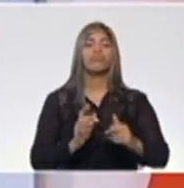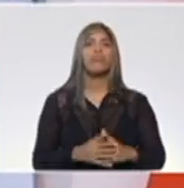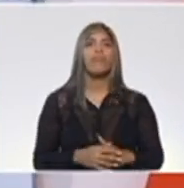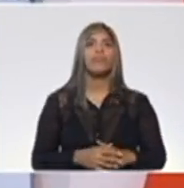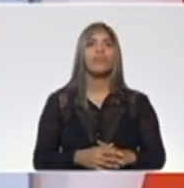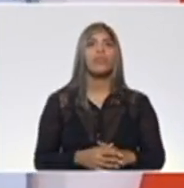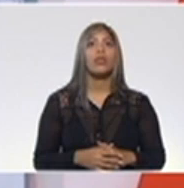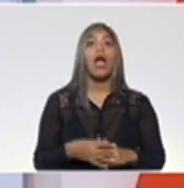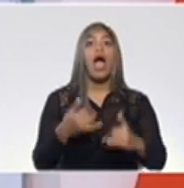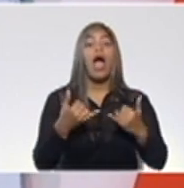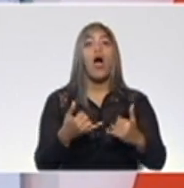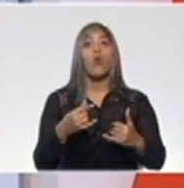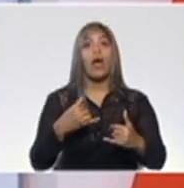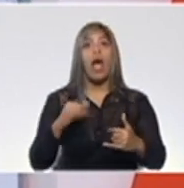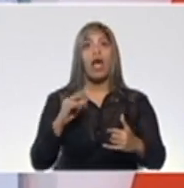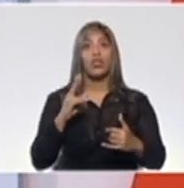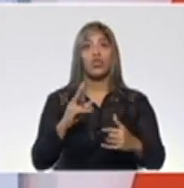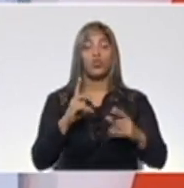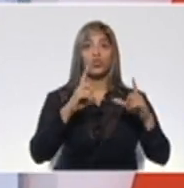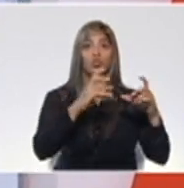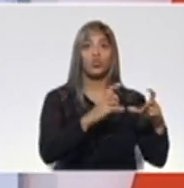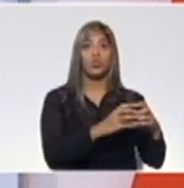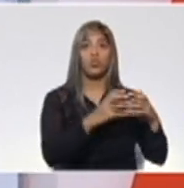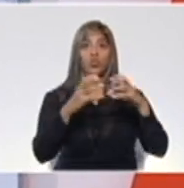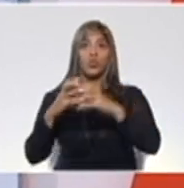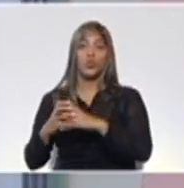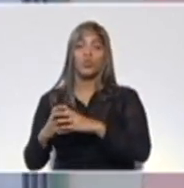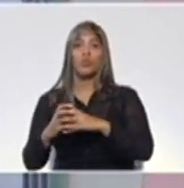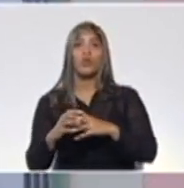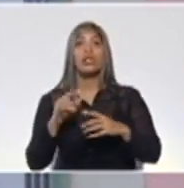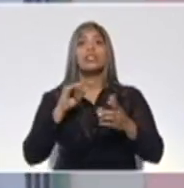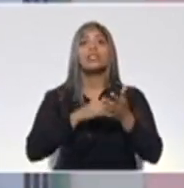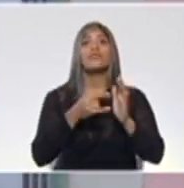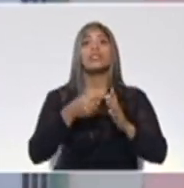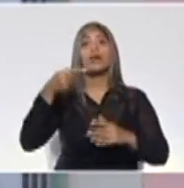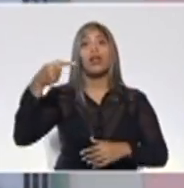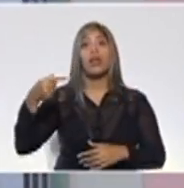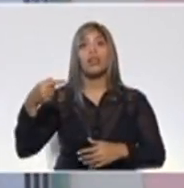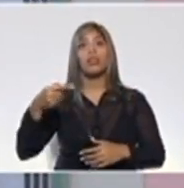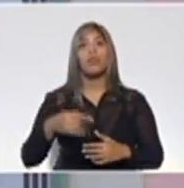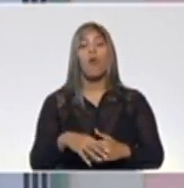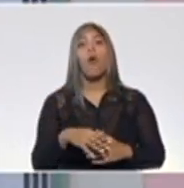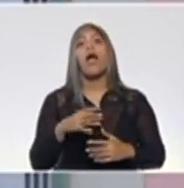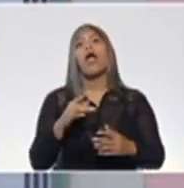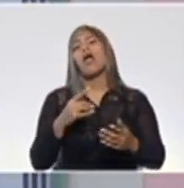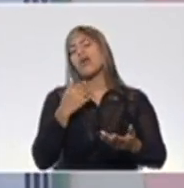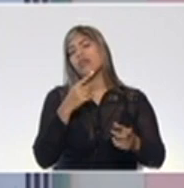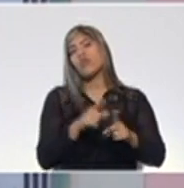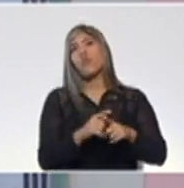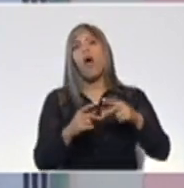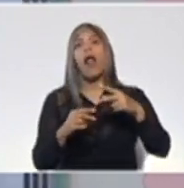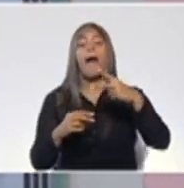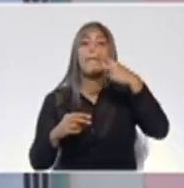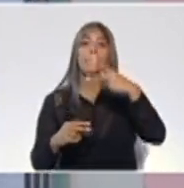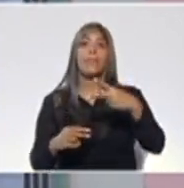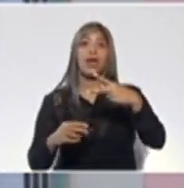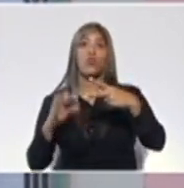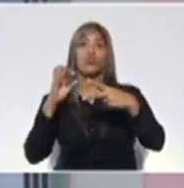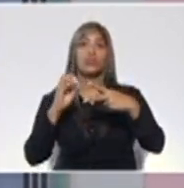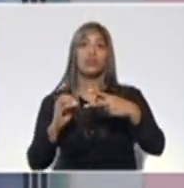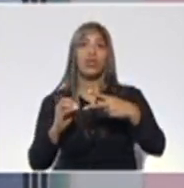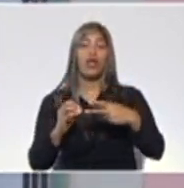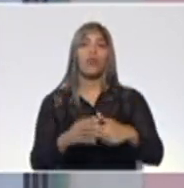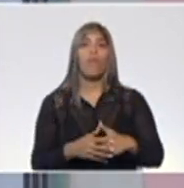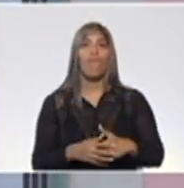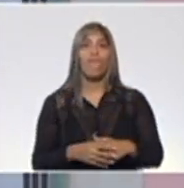Aquí tenemos ya dos factores que tienen que dar negativo. ¿Qué significa que den negativo? Que son menores que 0,